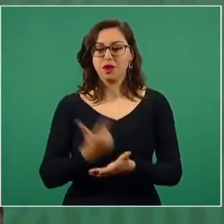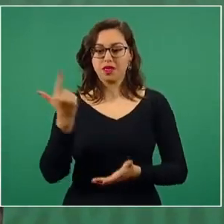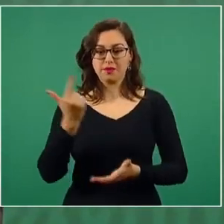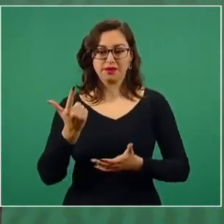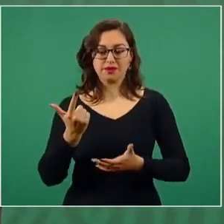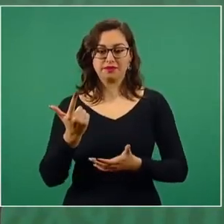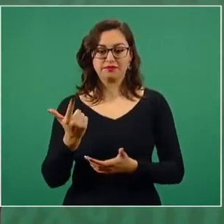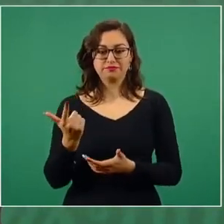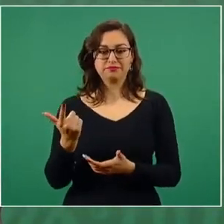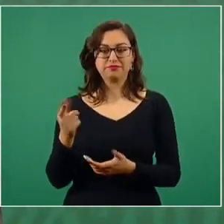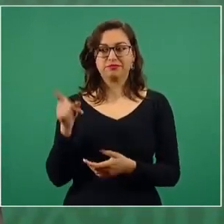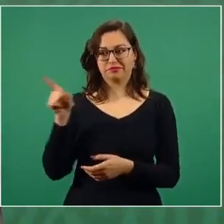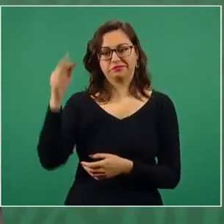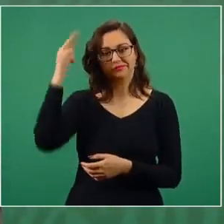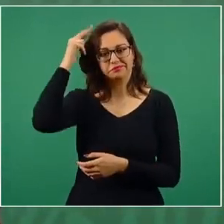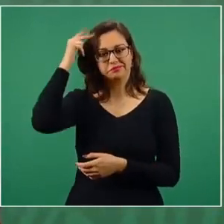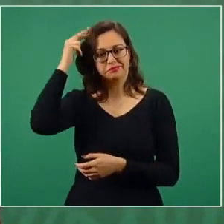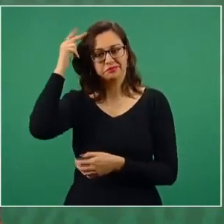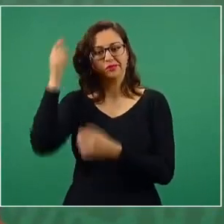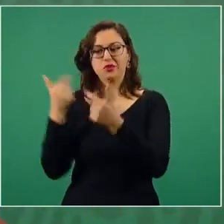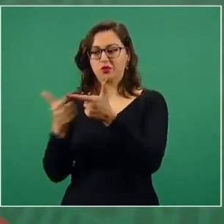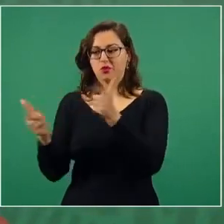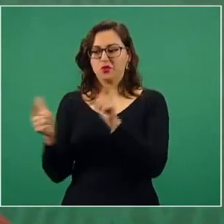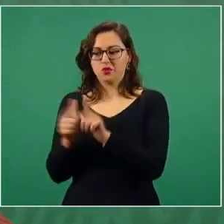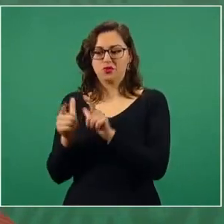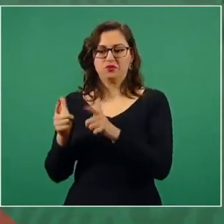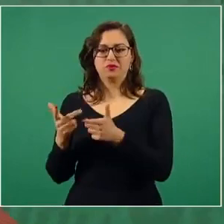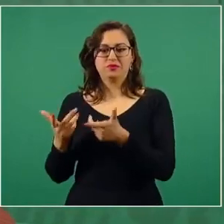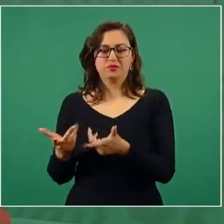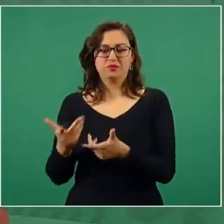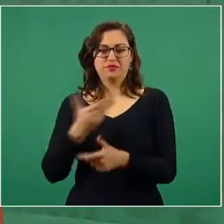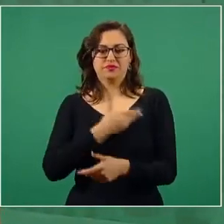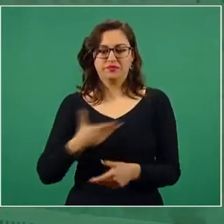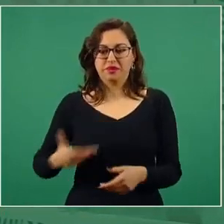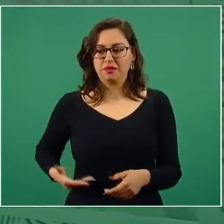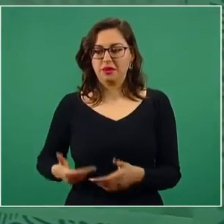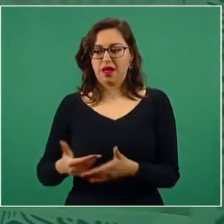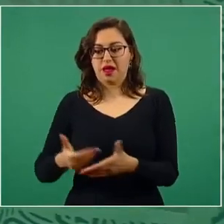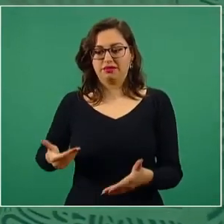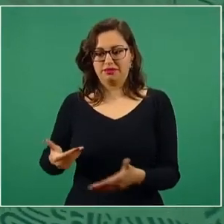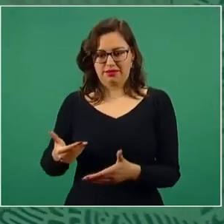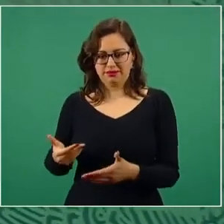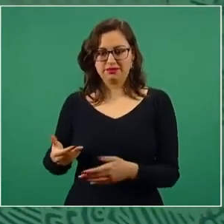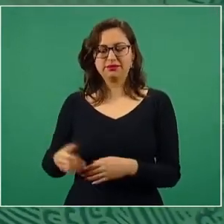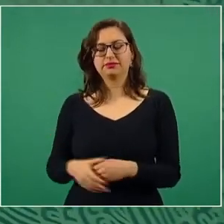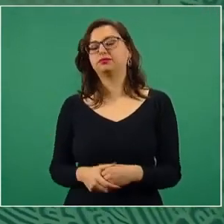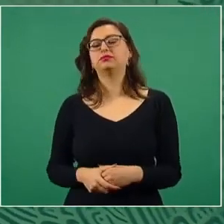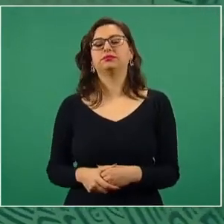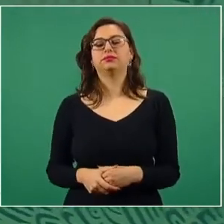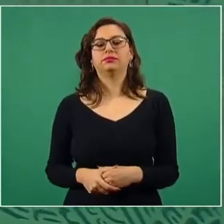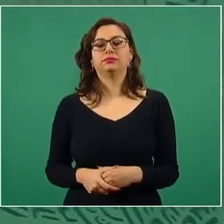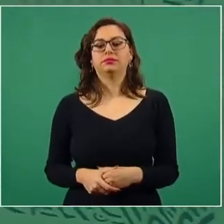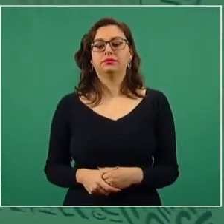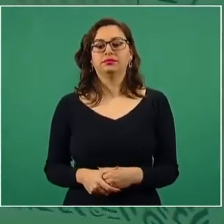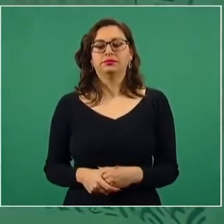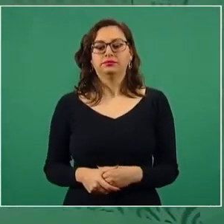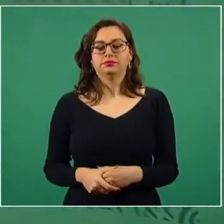revueltas encabezadas por Porfirio antes de llegar a la presidencia. No sé si